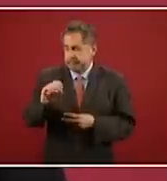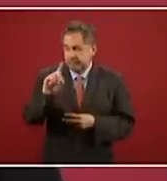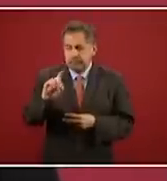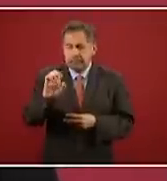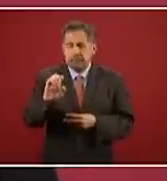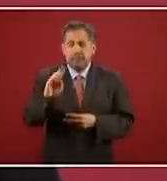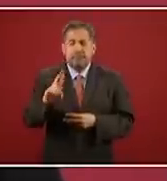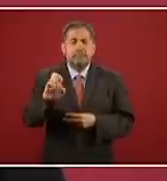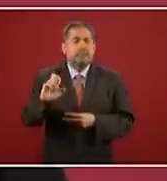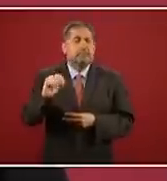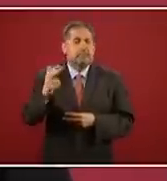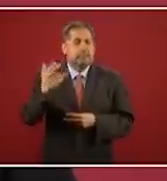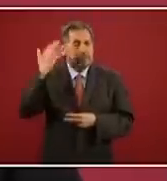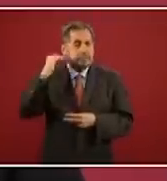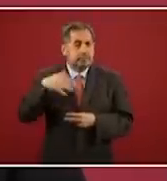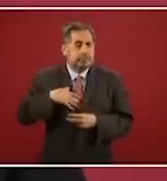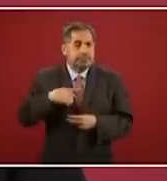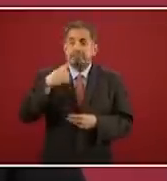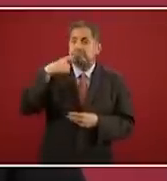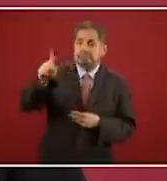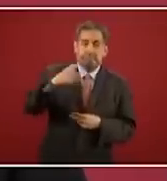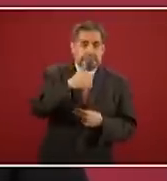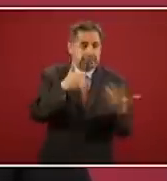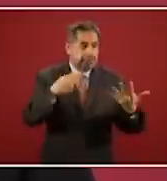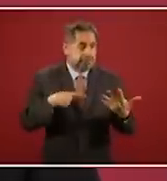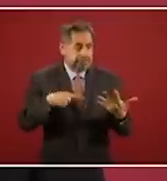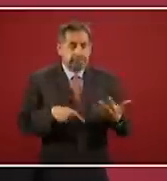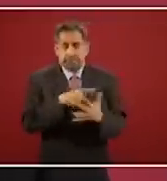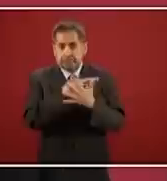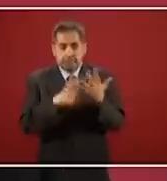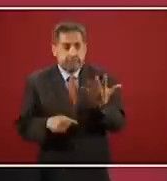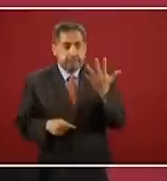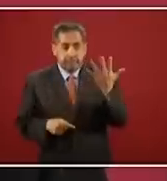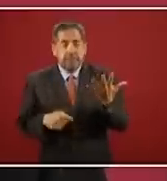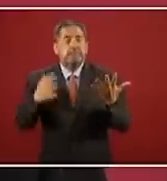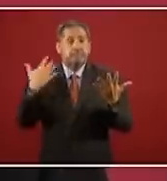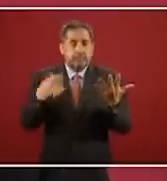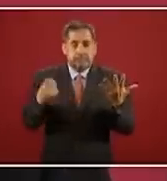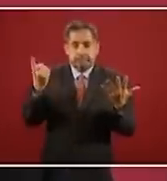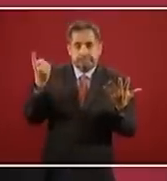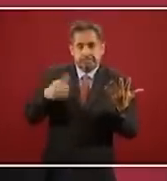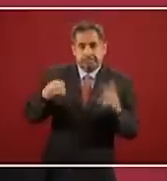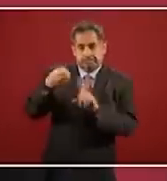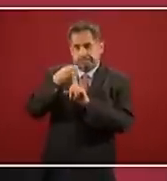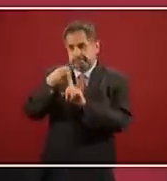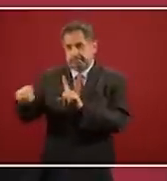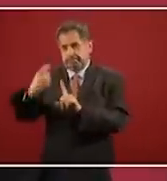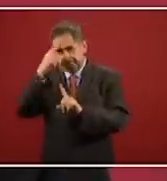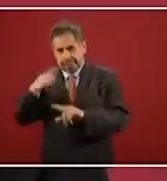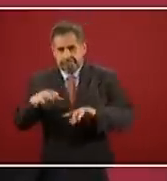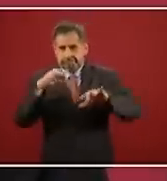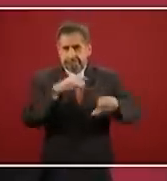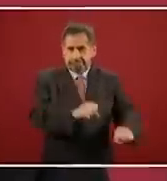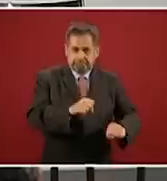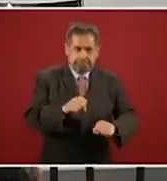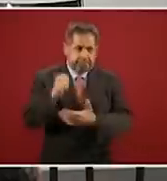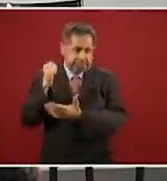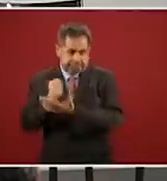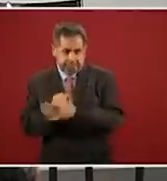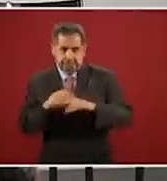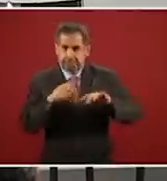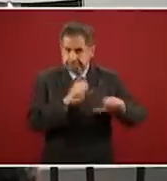se denunció a 6 personas, se encuentran 5 de ellas con órdenes de aprehensión vigentes y